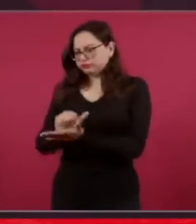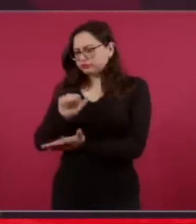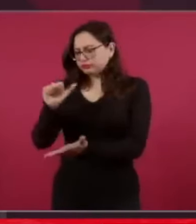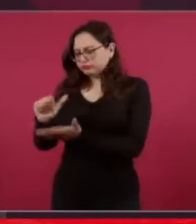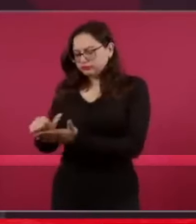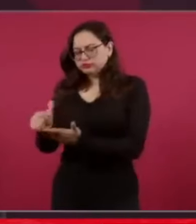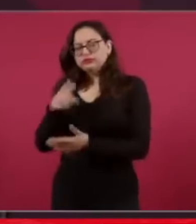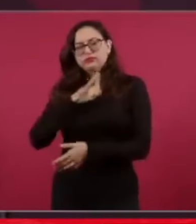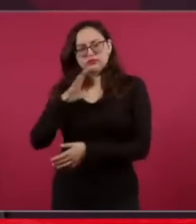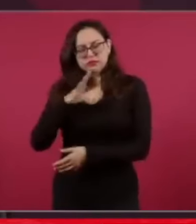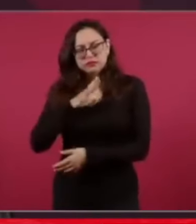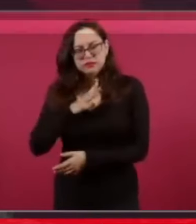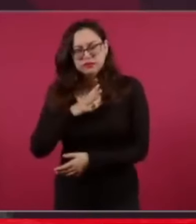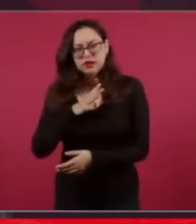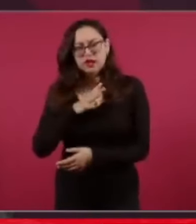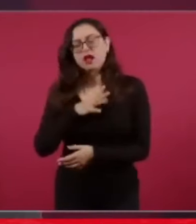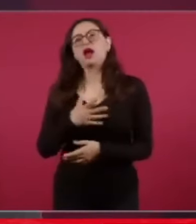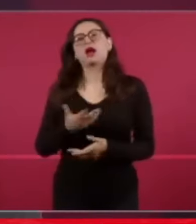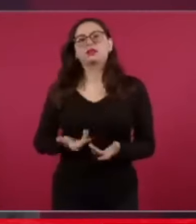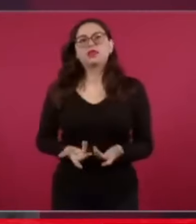hay